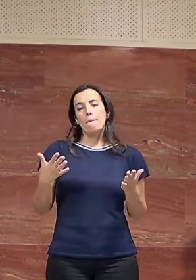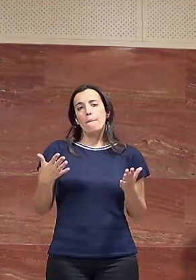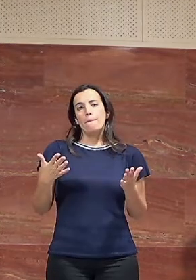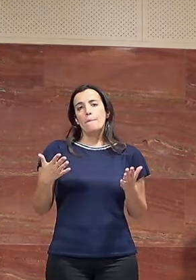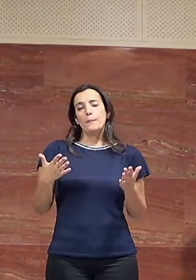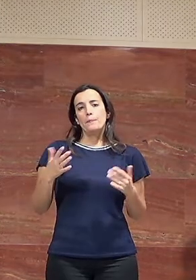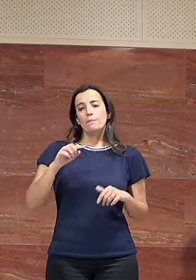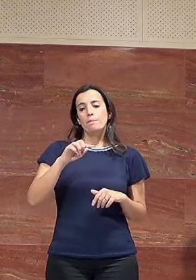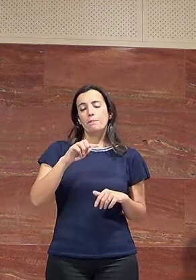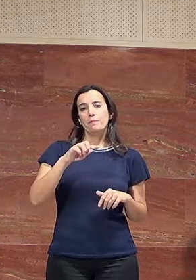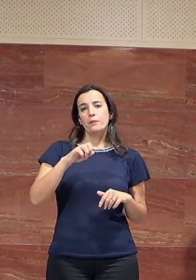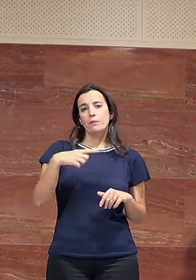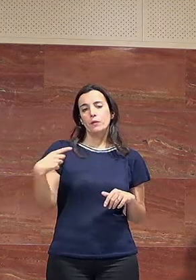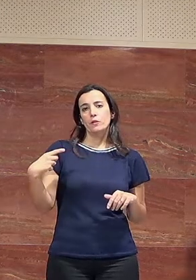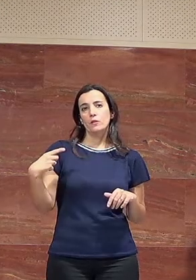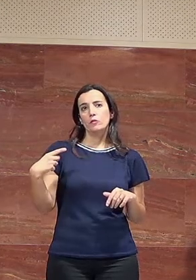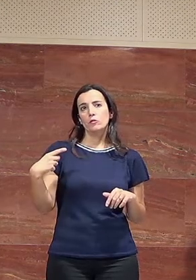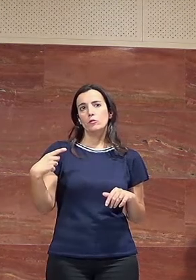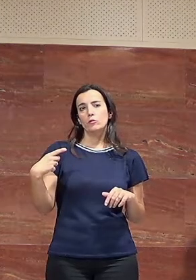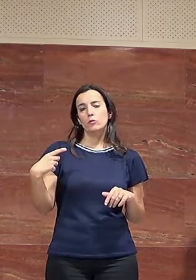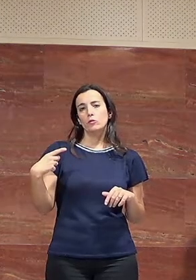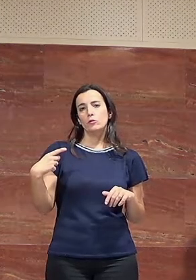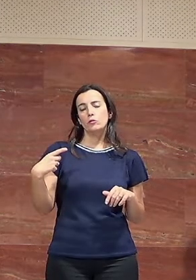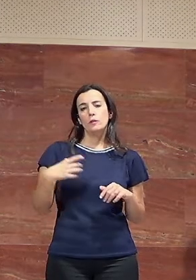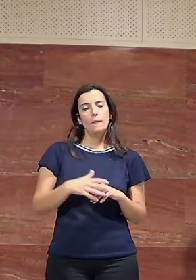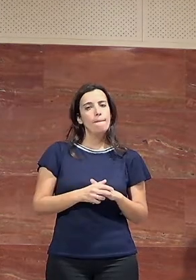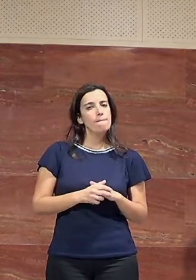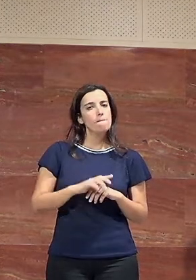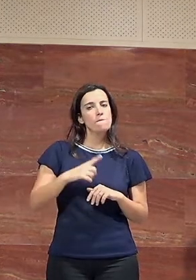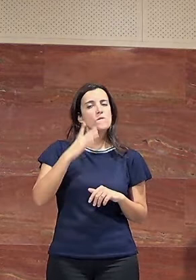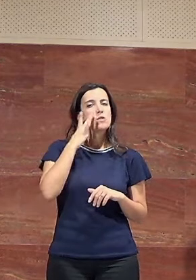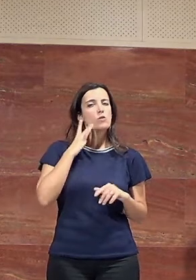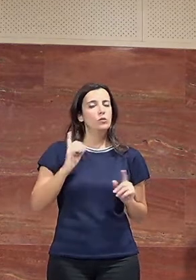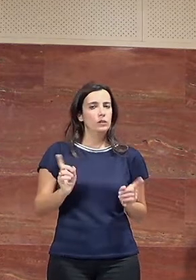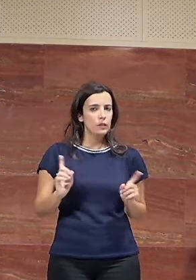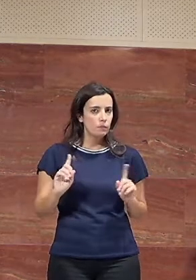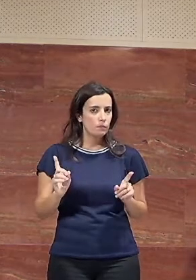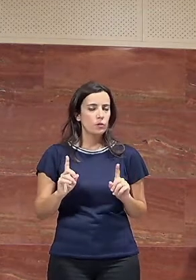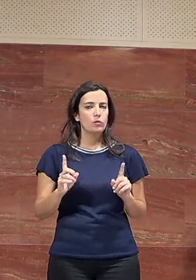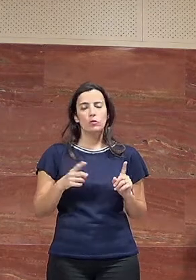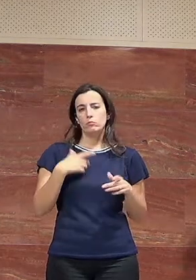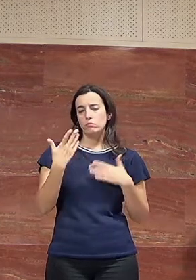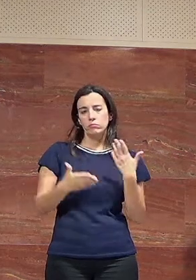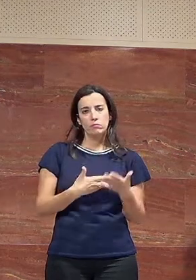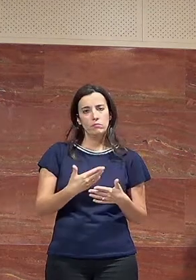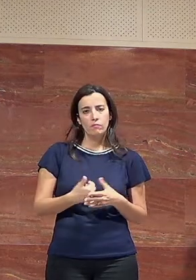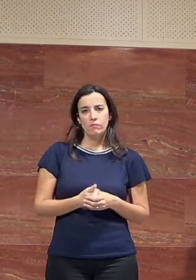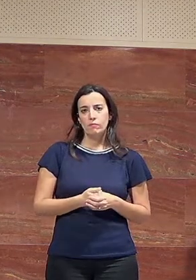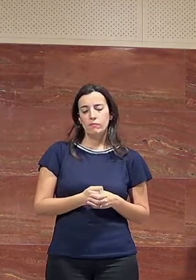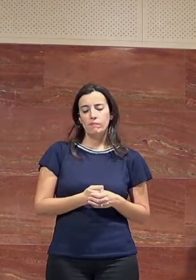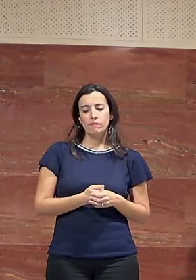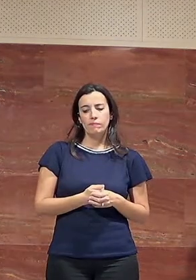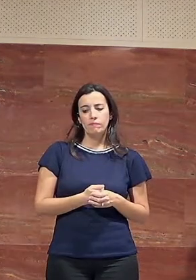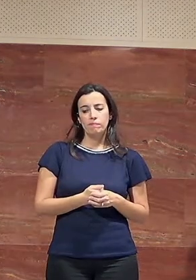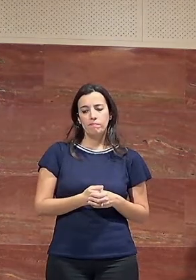los pisos no son limpios, es el bazardo. Así